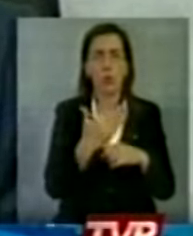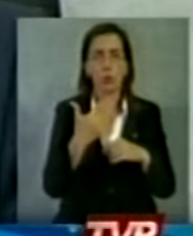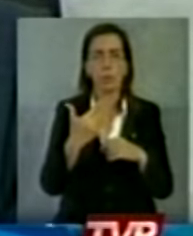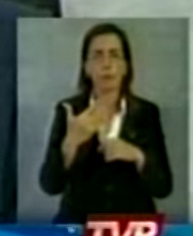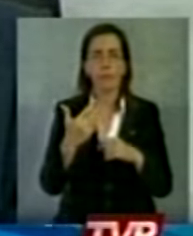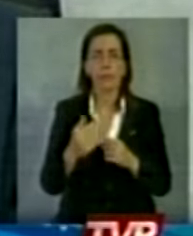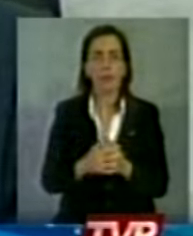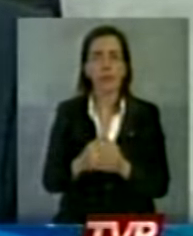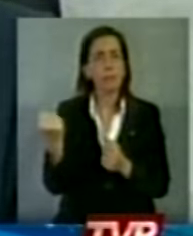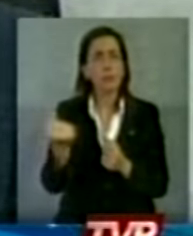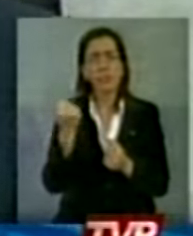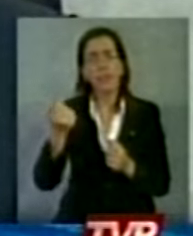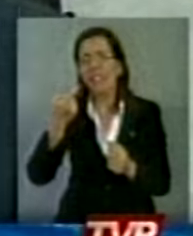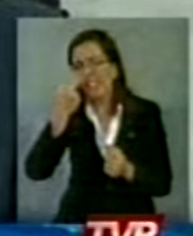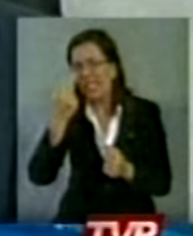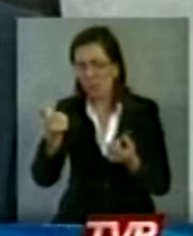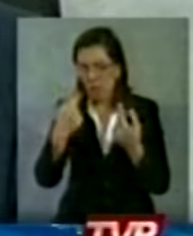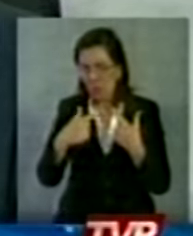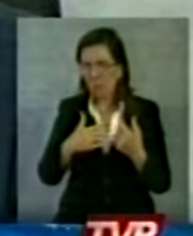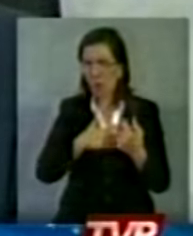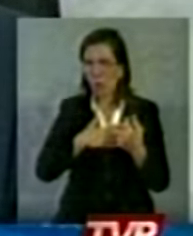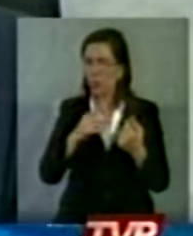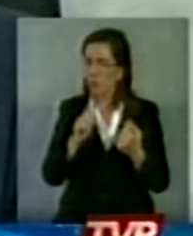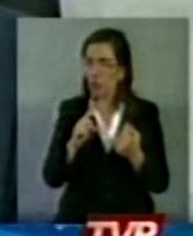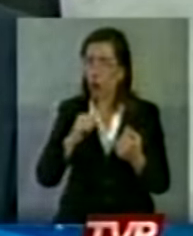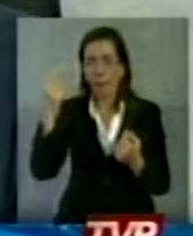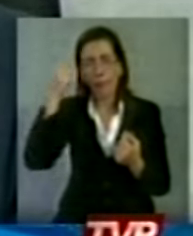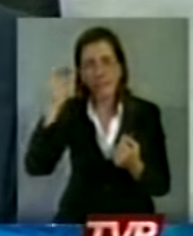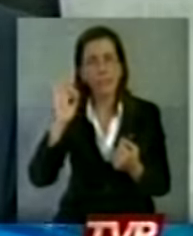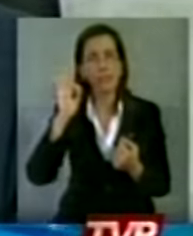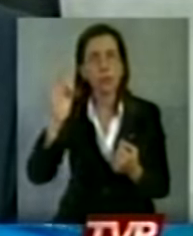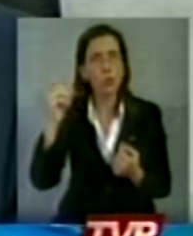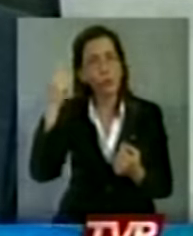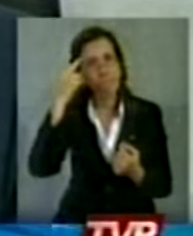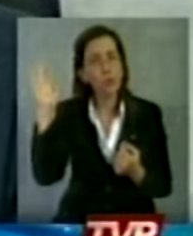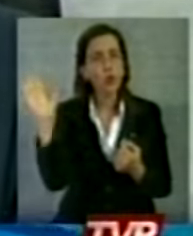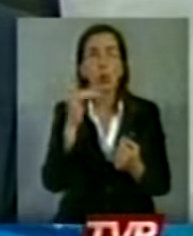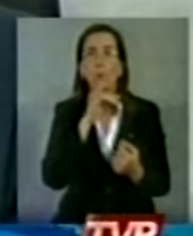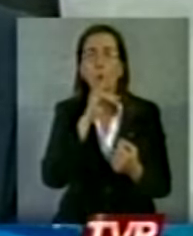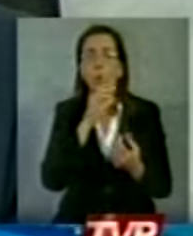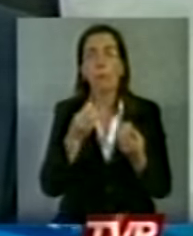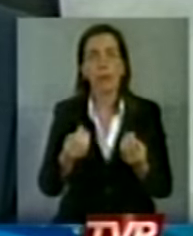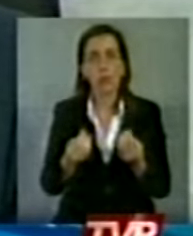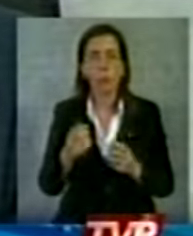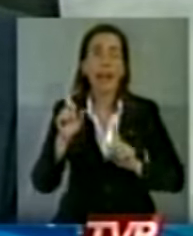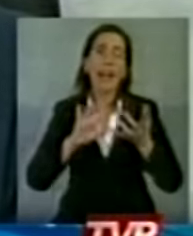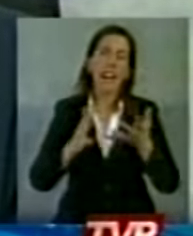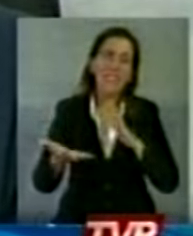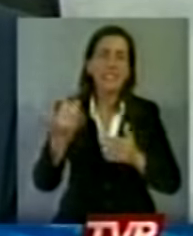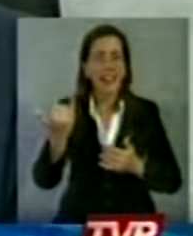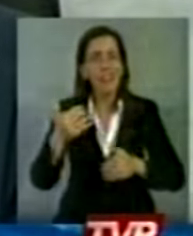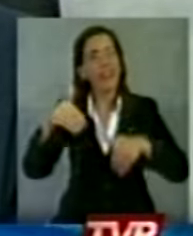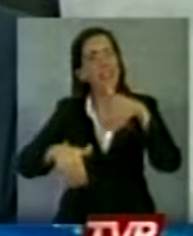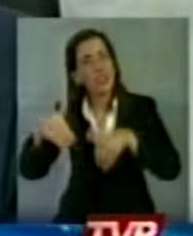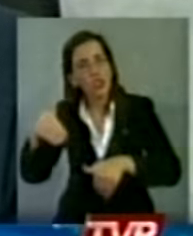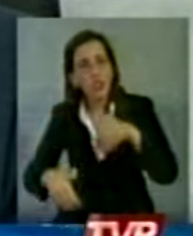supera nuestros intereses inmediatos. Aunque el juego electoral condicione muchas veces